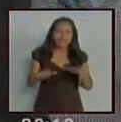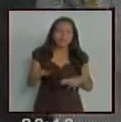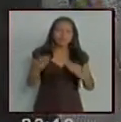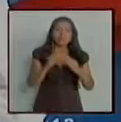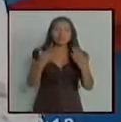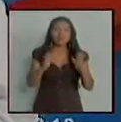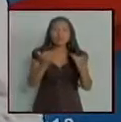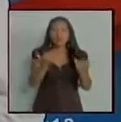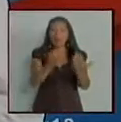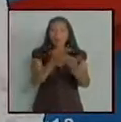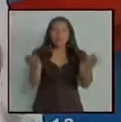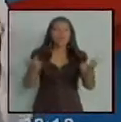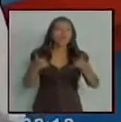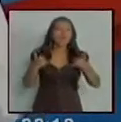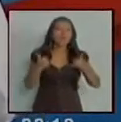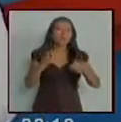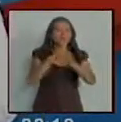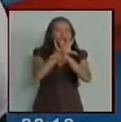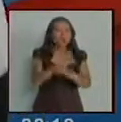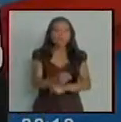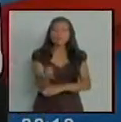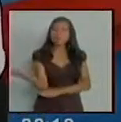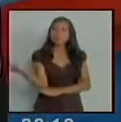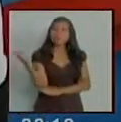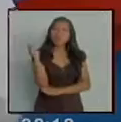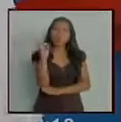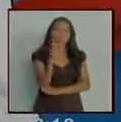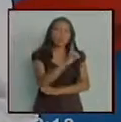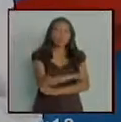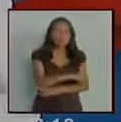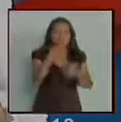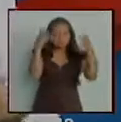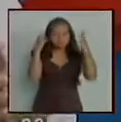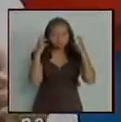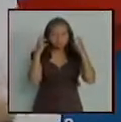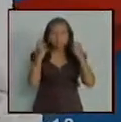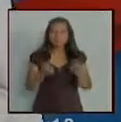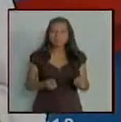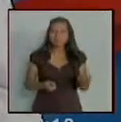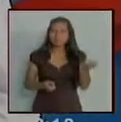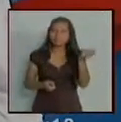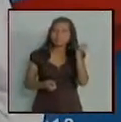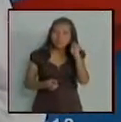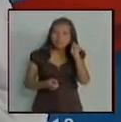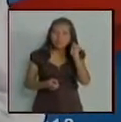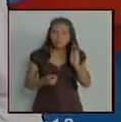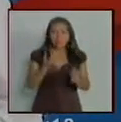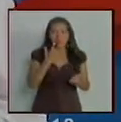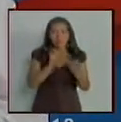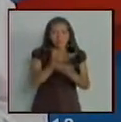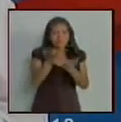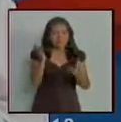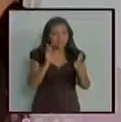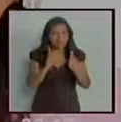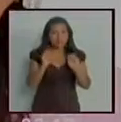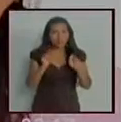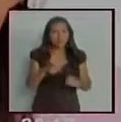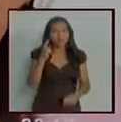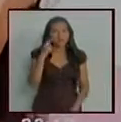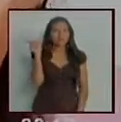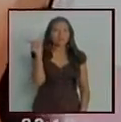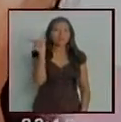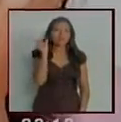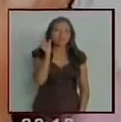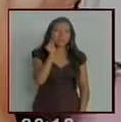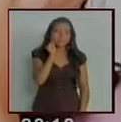¿no? Vemos hoy en día nuestra juventud que está todo el día con los audífonos, ¿no? Ellos son futuros candidatos a pérdidas auditivas, por ejemplo,